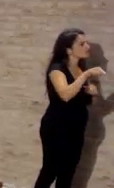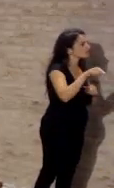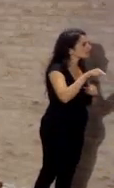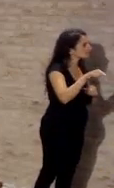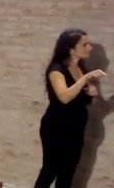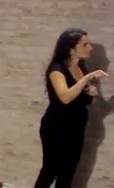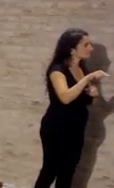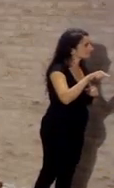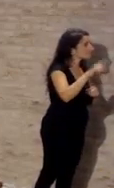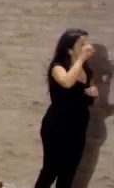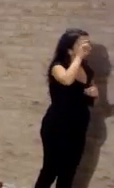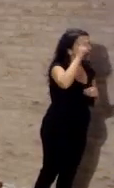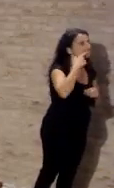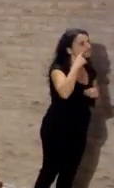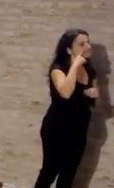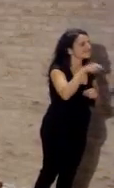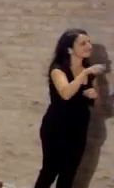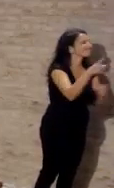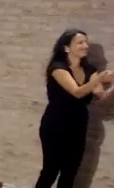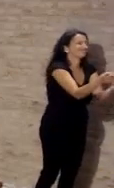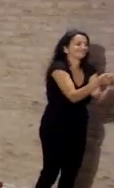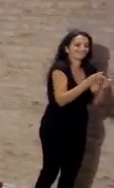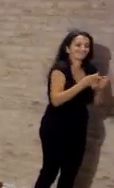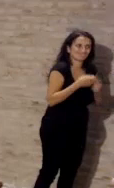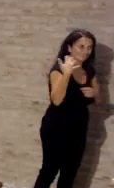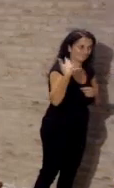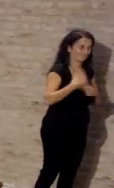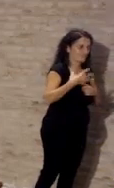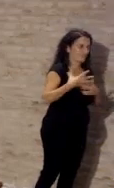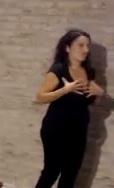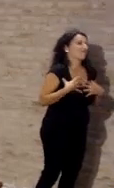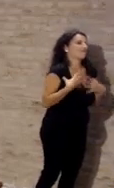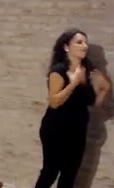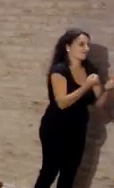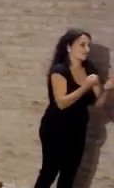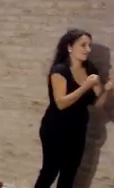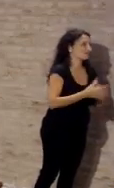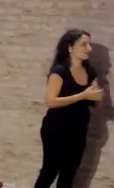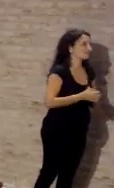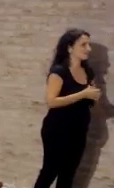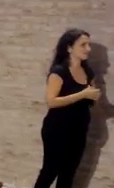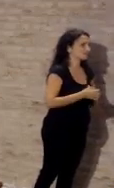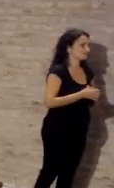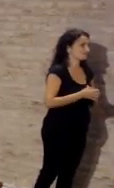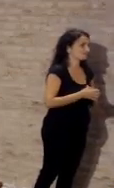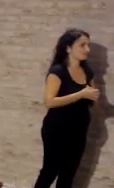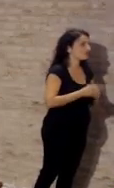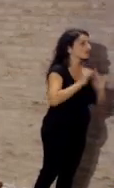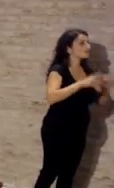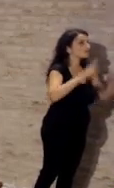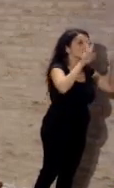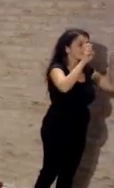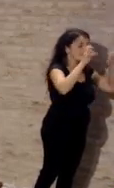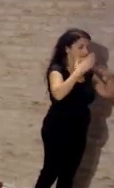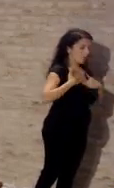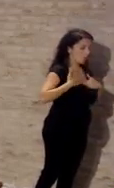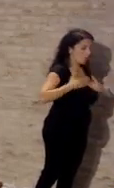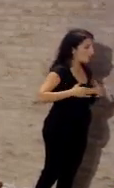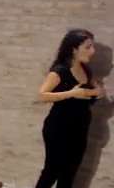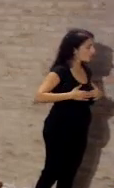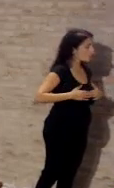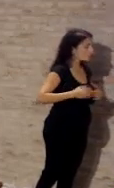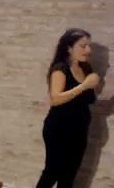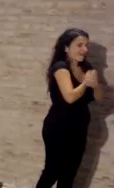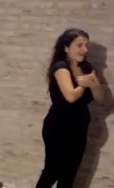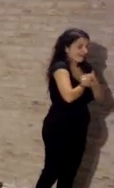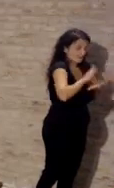a la esi La necesitamos y la defendemos y respecto de las corporalidades o sea de querernos como somos